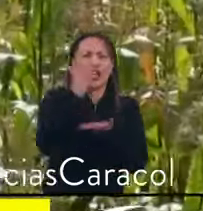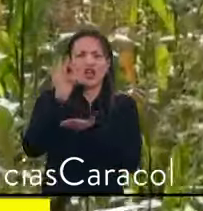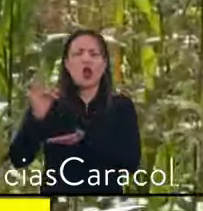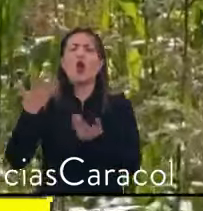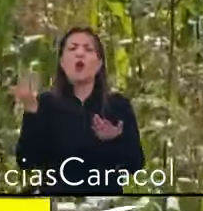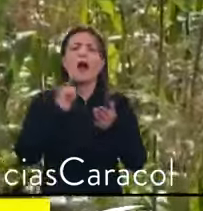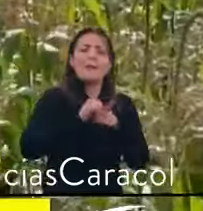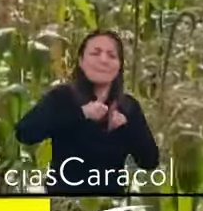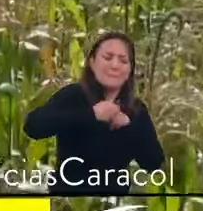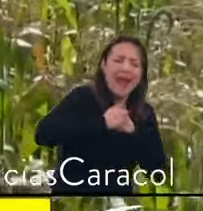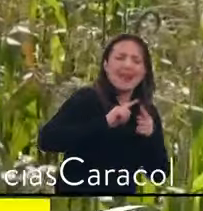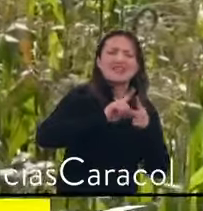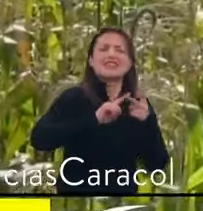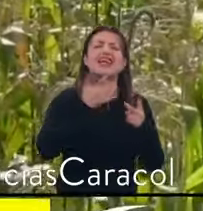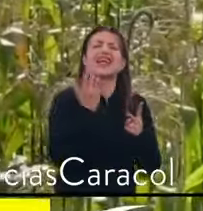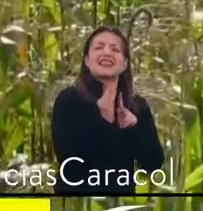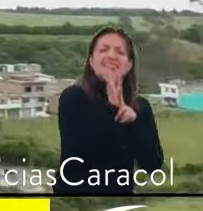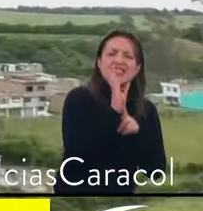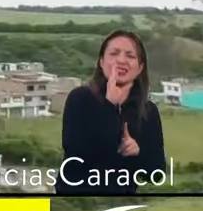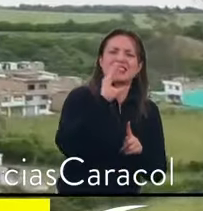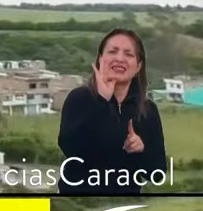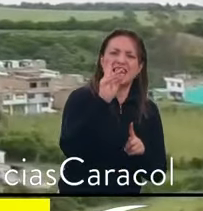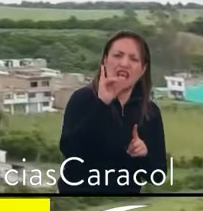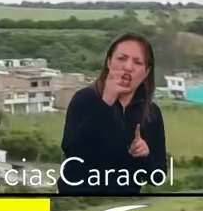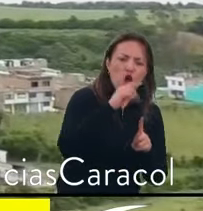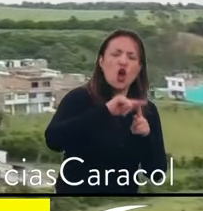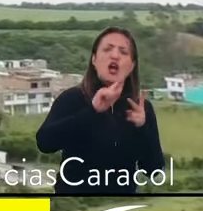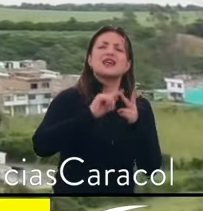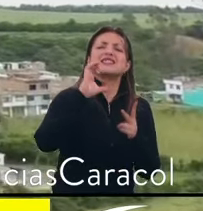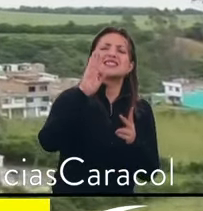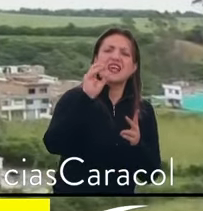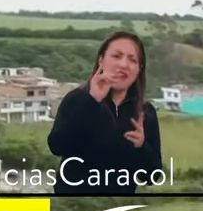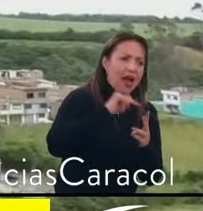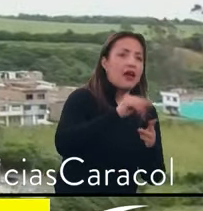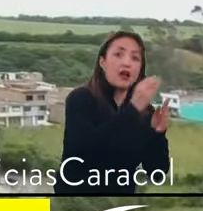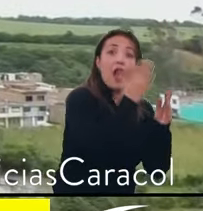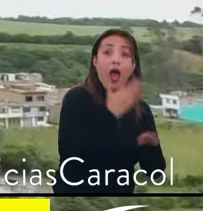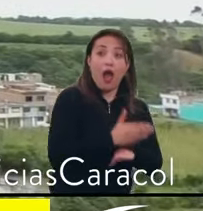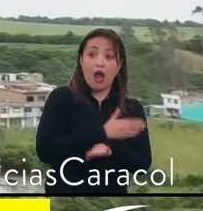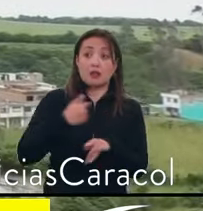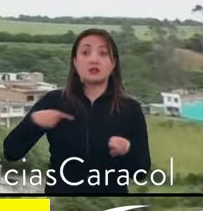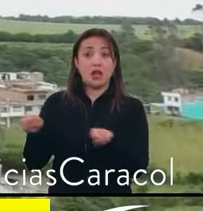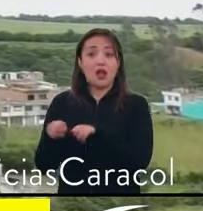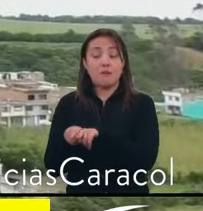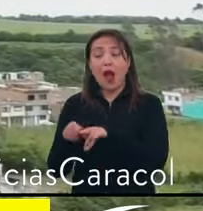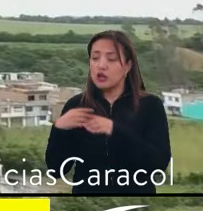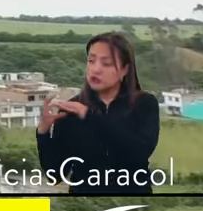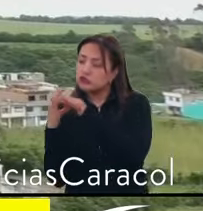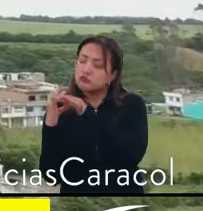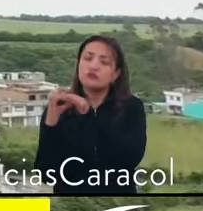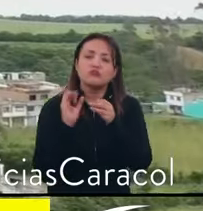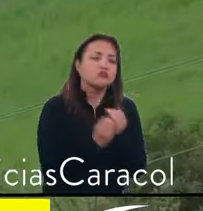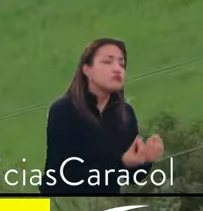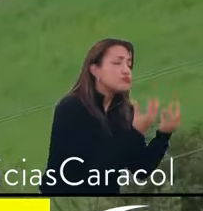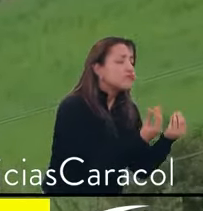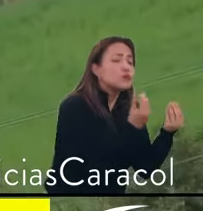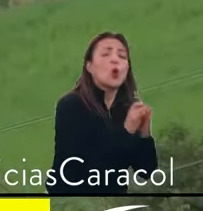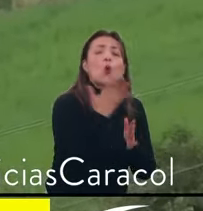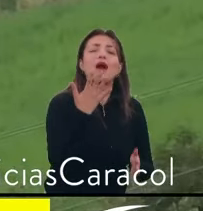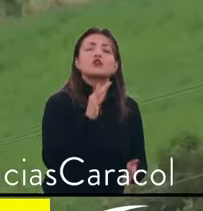trigo y cebada. Nosotros teníamos una producción con unos hermanos hasta de 400